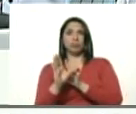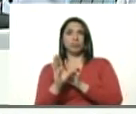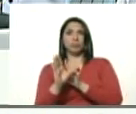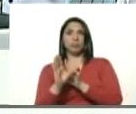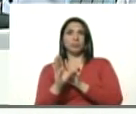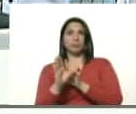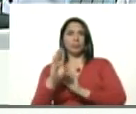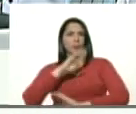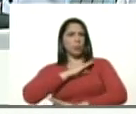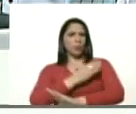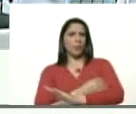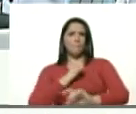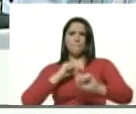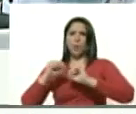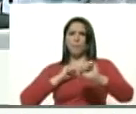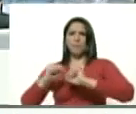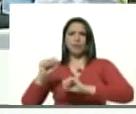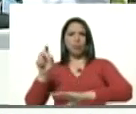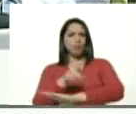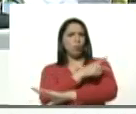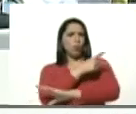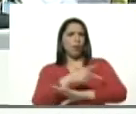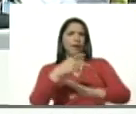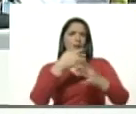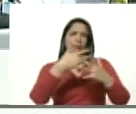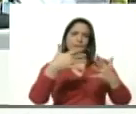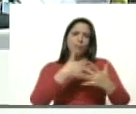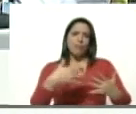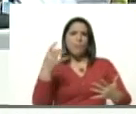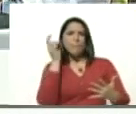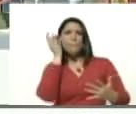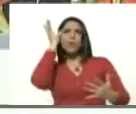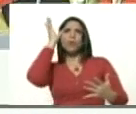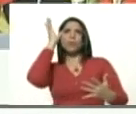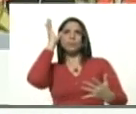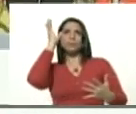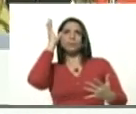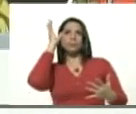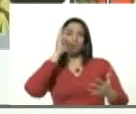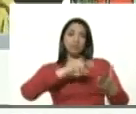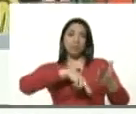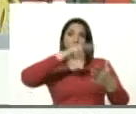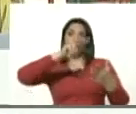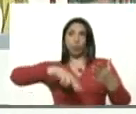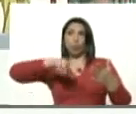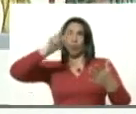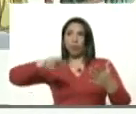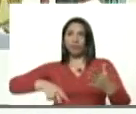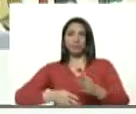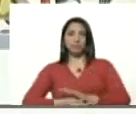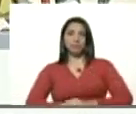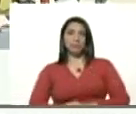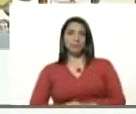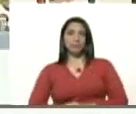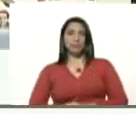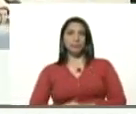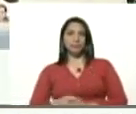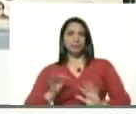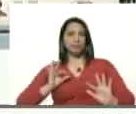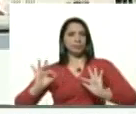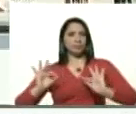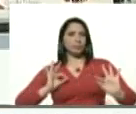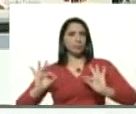un poderoso movimiento de poetas, escritores, creadores, pintores, del